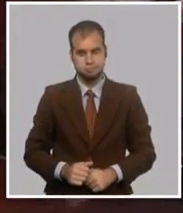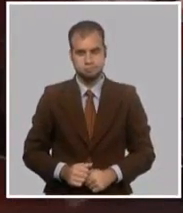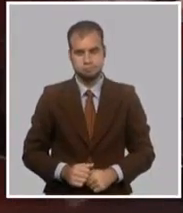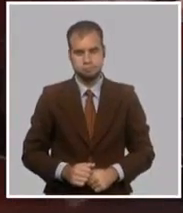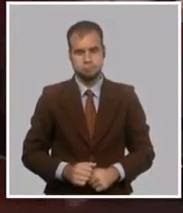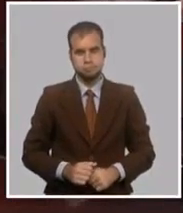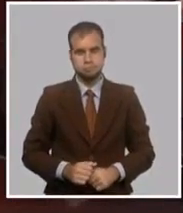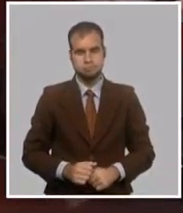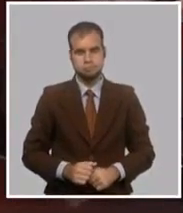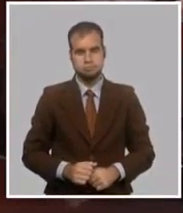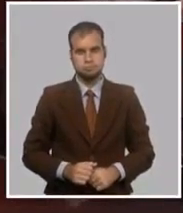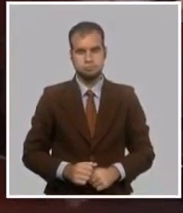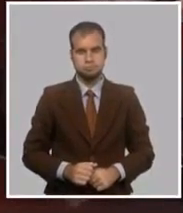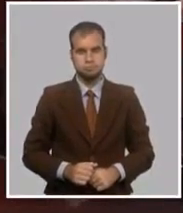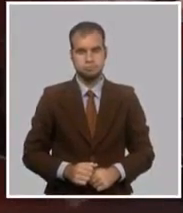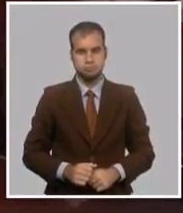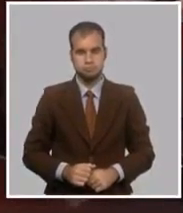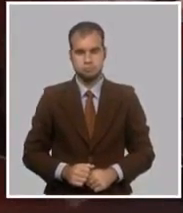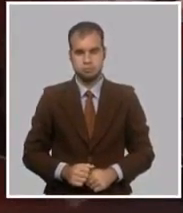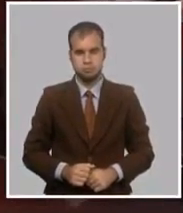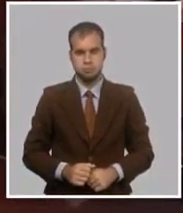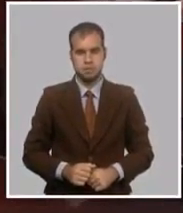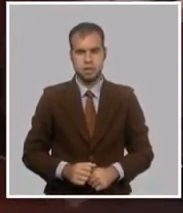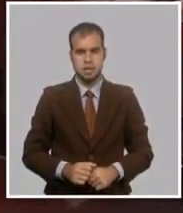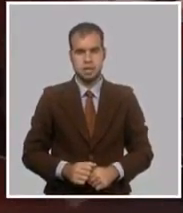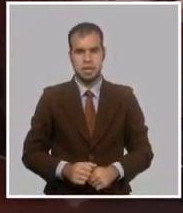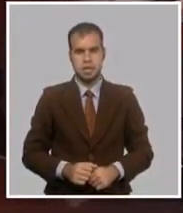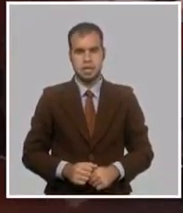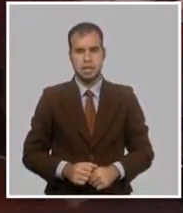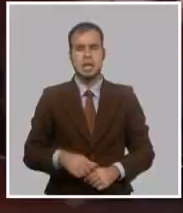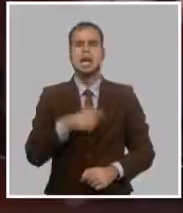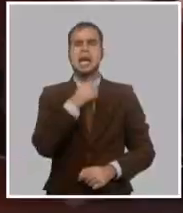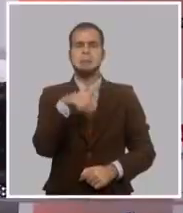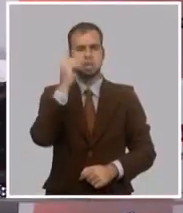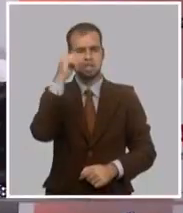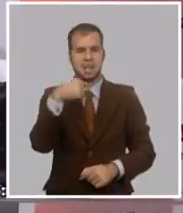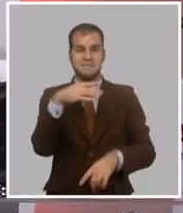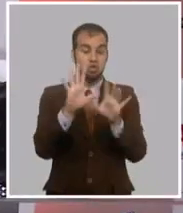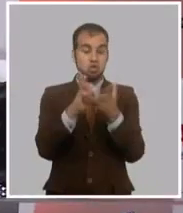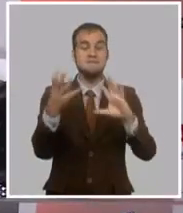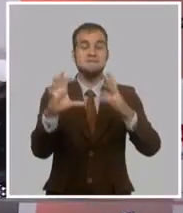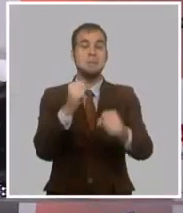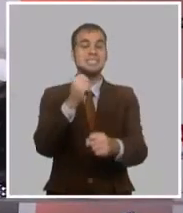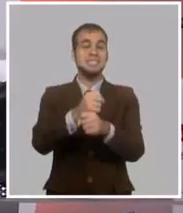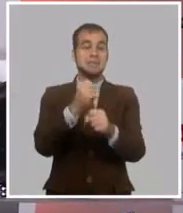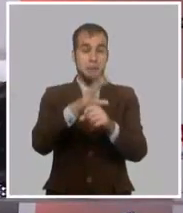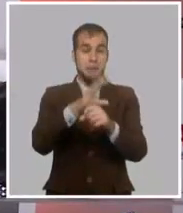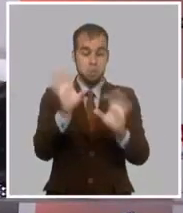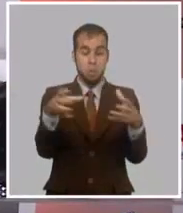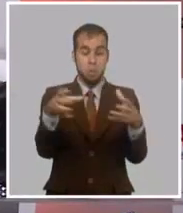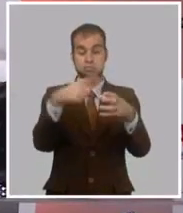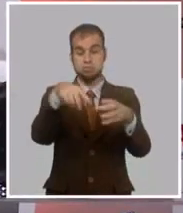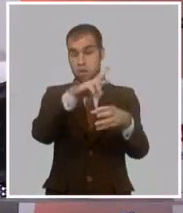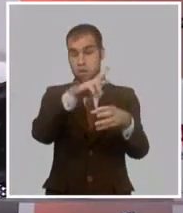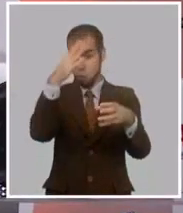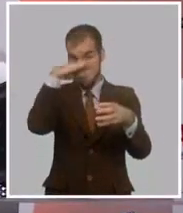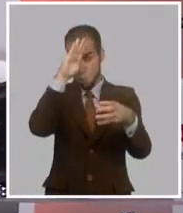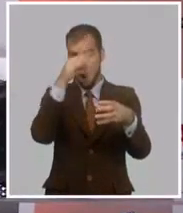que no podía y no debía cerrarse a lo que serían las líneas siempre de trabajo del Partido Revolucionario Cubano y del propio